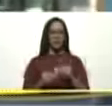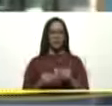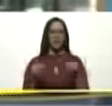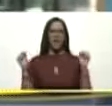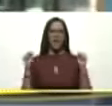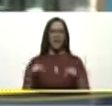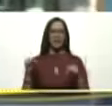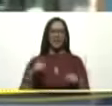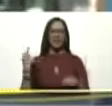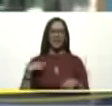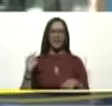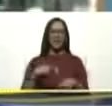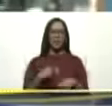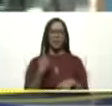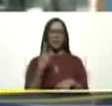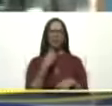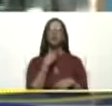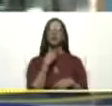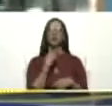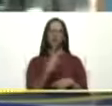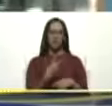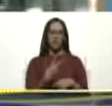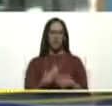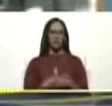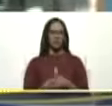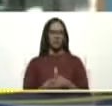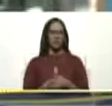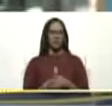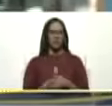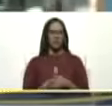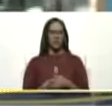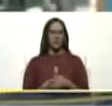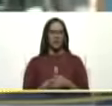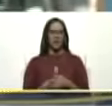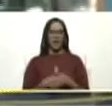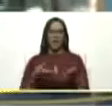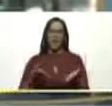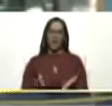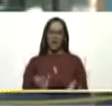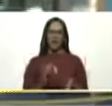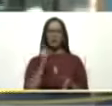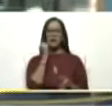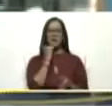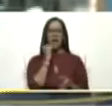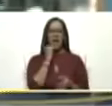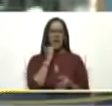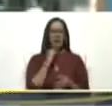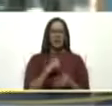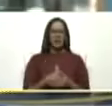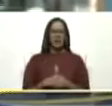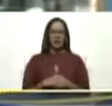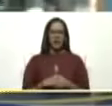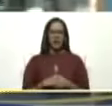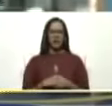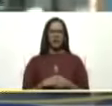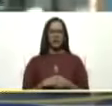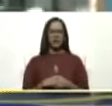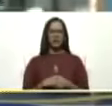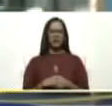Aquí tenemos a uno de sus voceros. Él nació en Valencia.